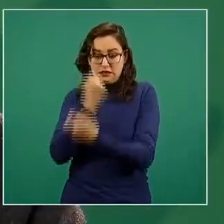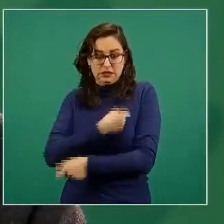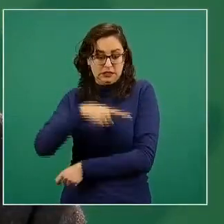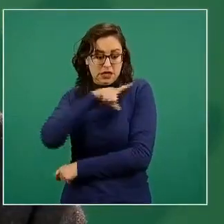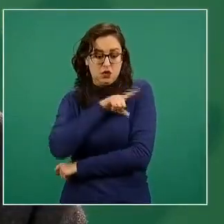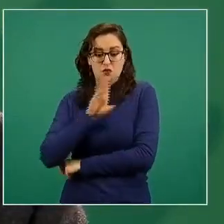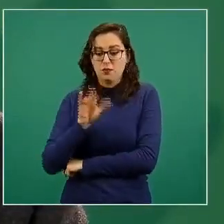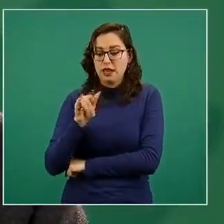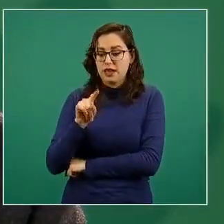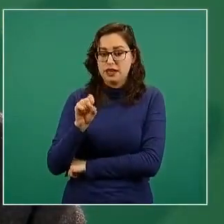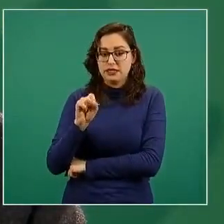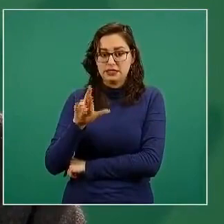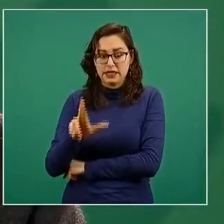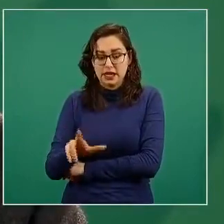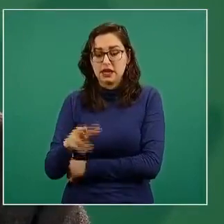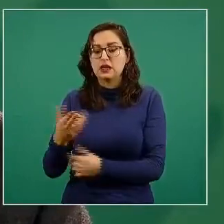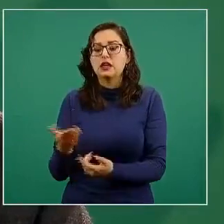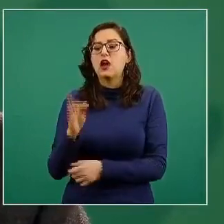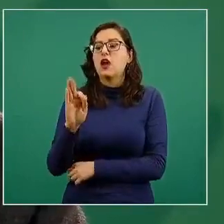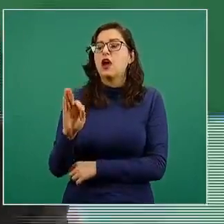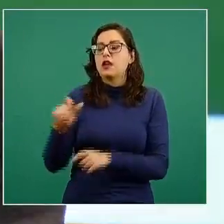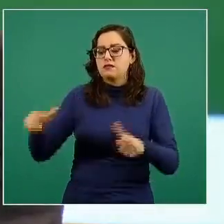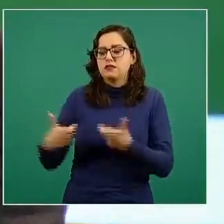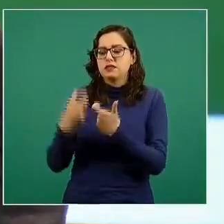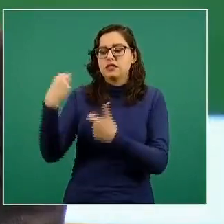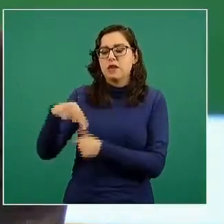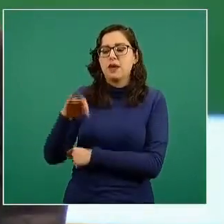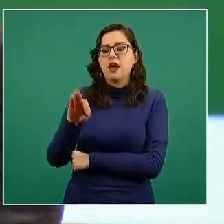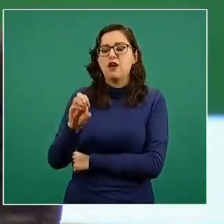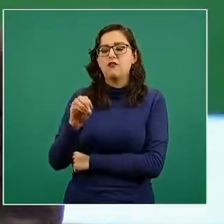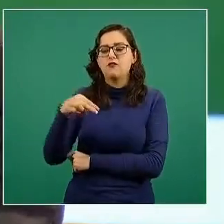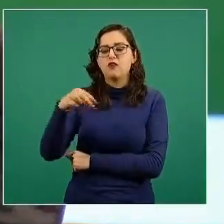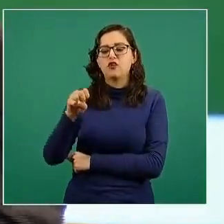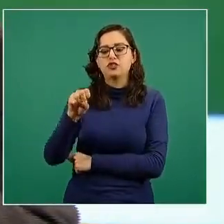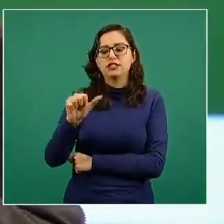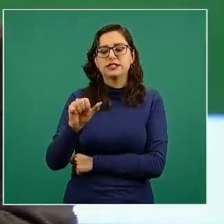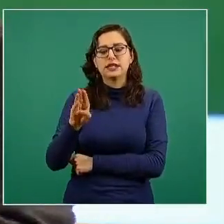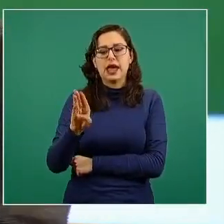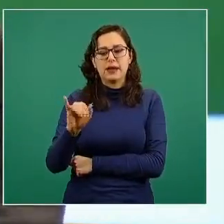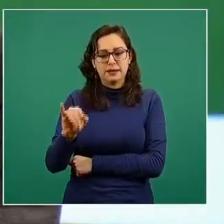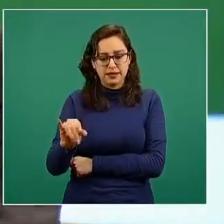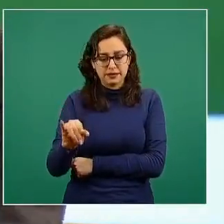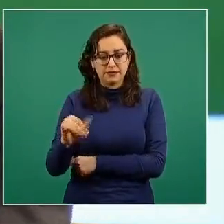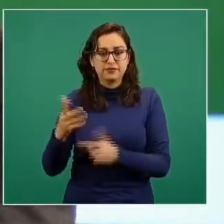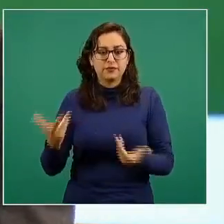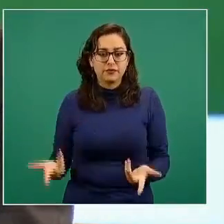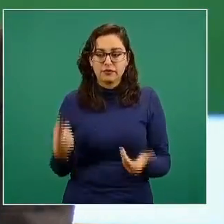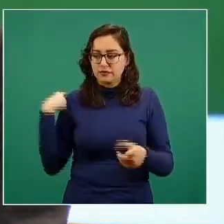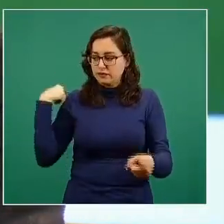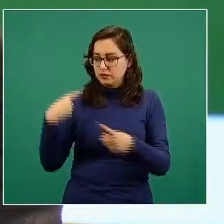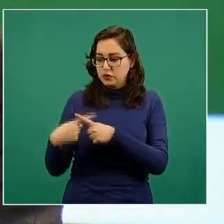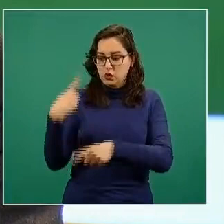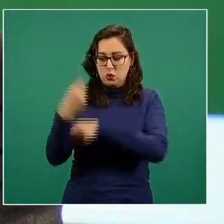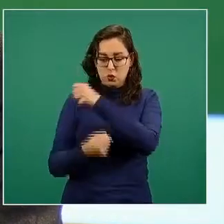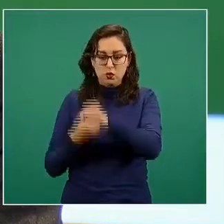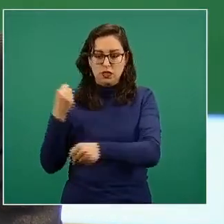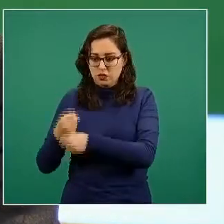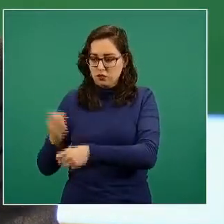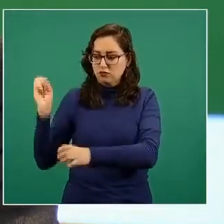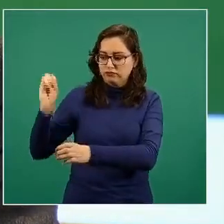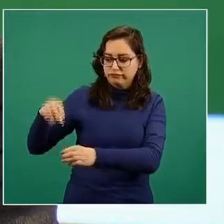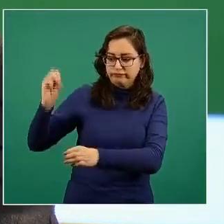Bienestar, el FONSABI. Administrativamente este FONSABI se fue constituyendo formalmente a lo largo del año,